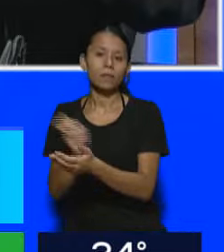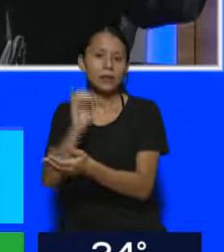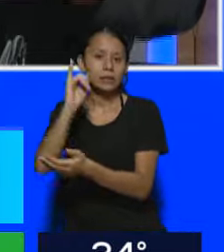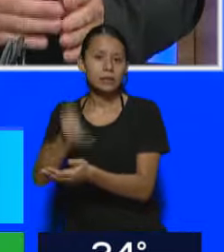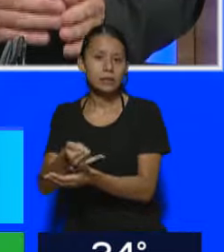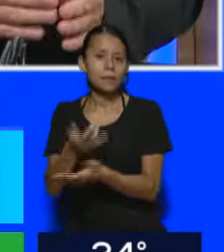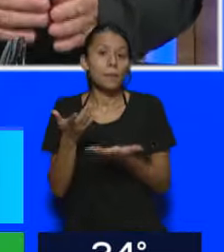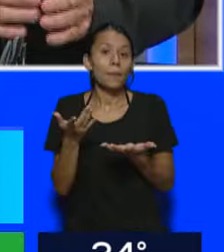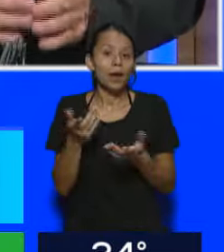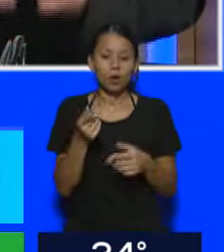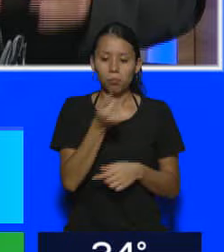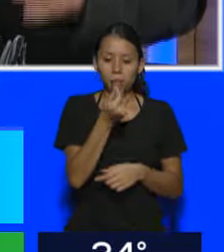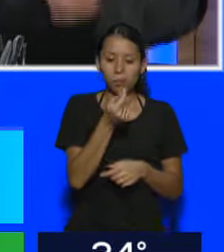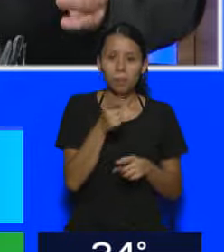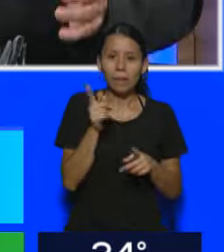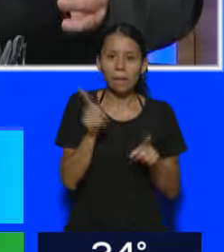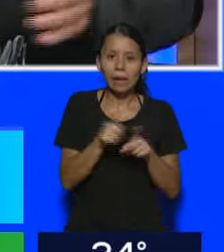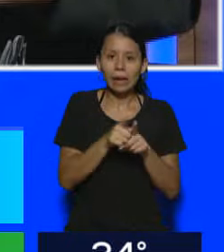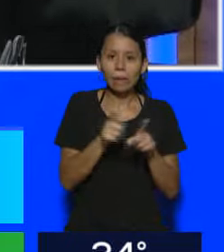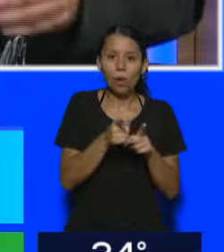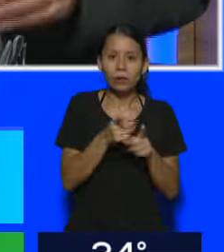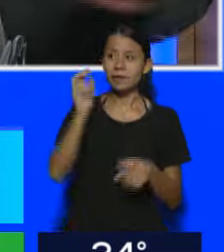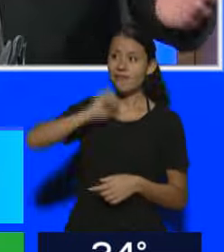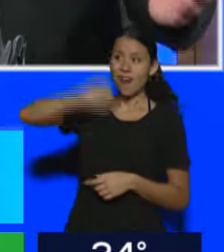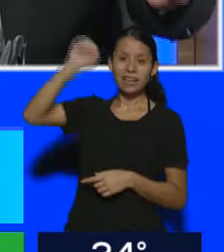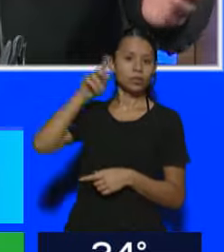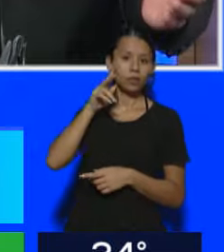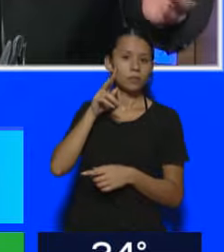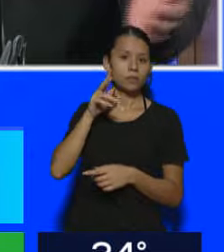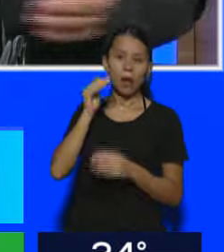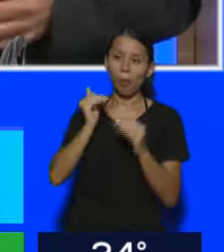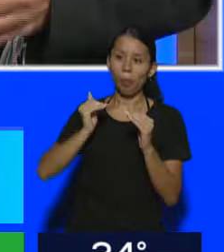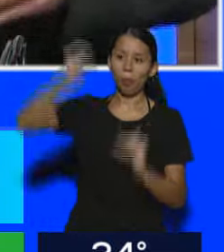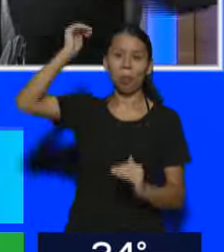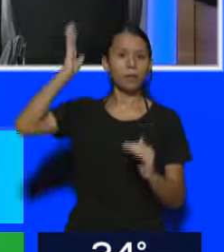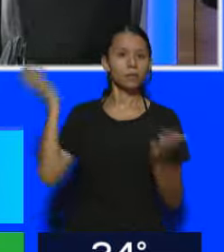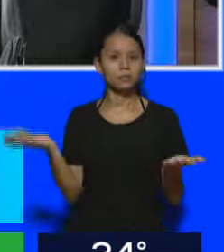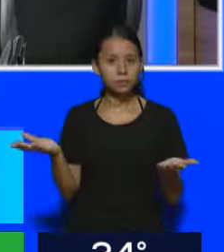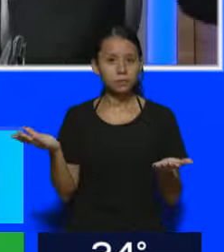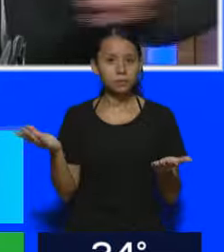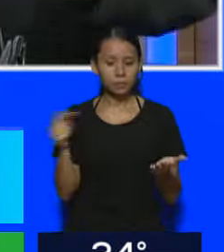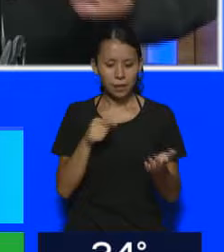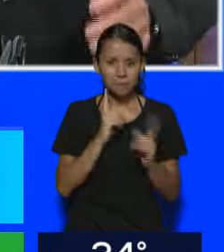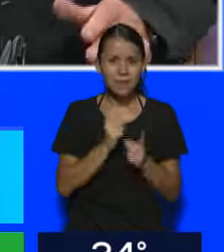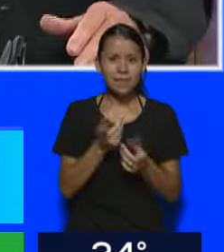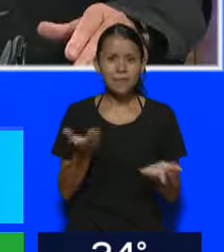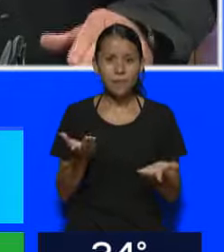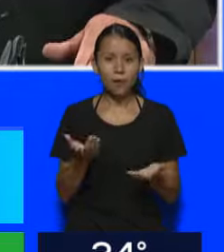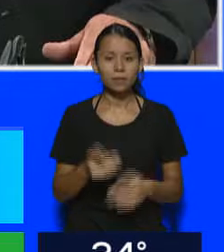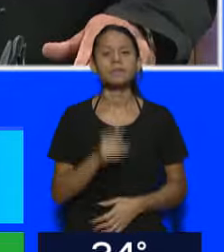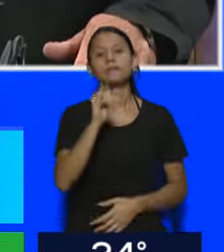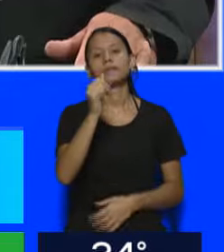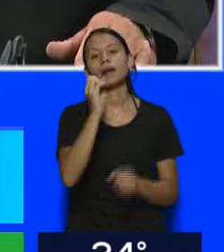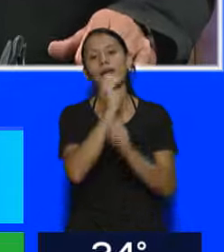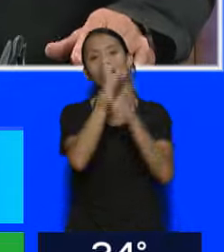Por lo tanto, no respeta el índice inflacionario que hay en la Argentina, sobre todo en una Argentina que ha tenido más de 200% de inflación está el año pasado. Hoy más